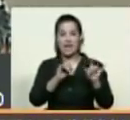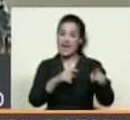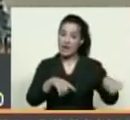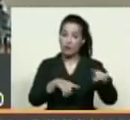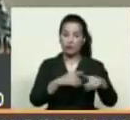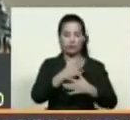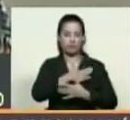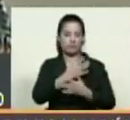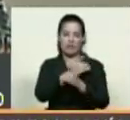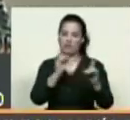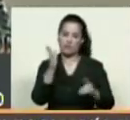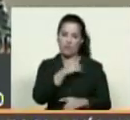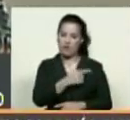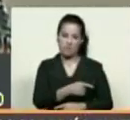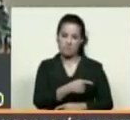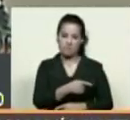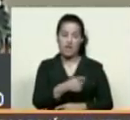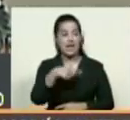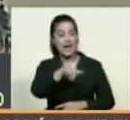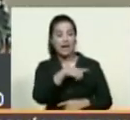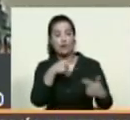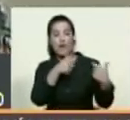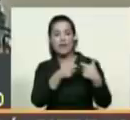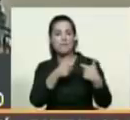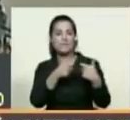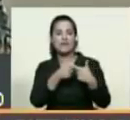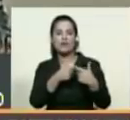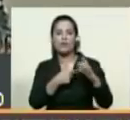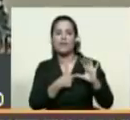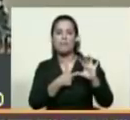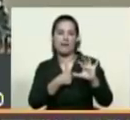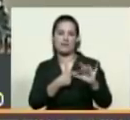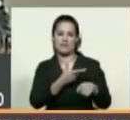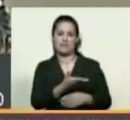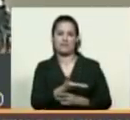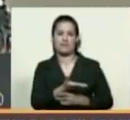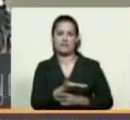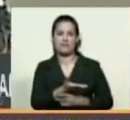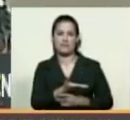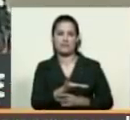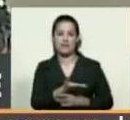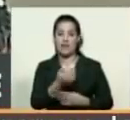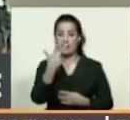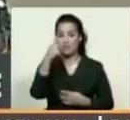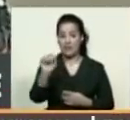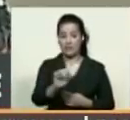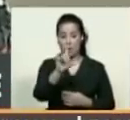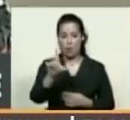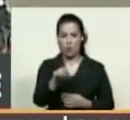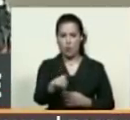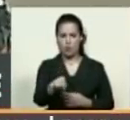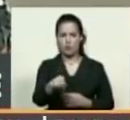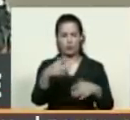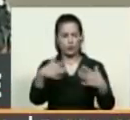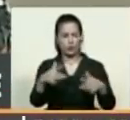antidemocracia, a los enemigos de la patria soberana. El 30 de julio fue una demostración de